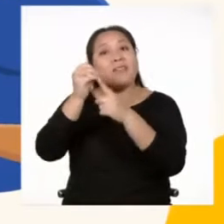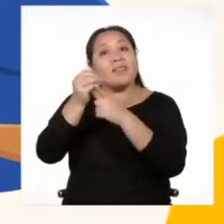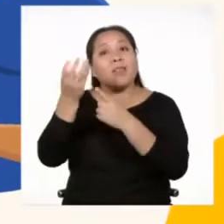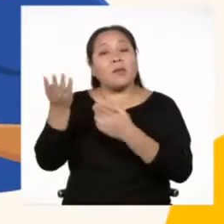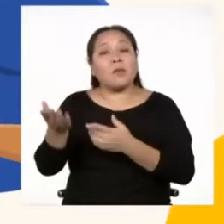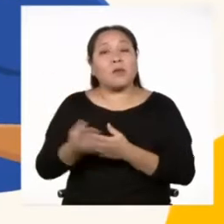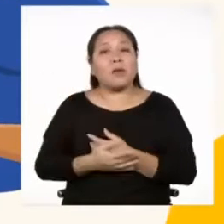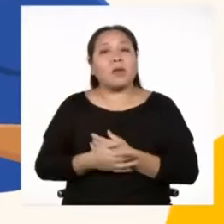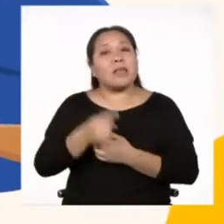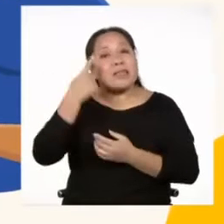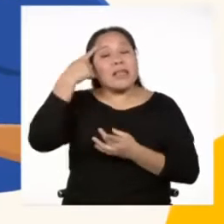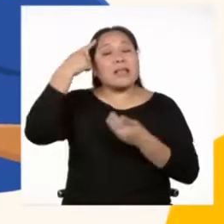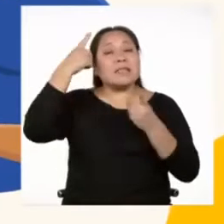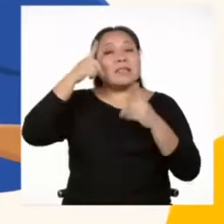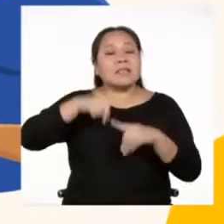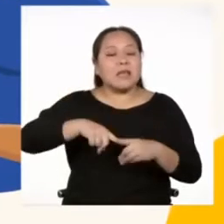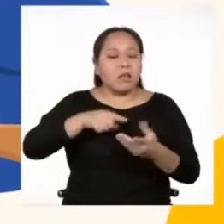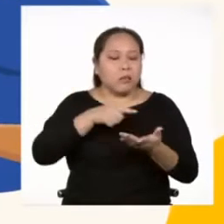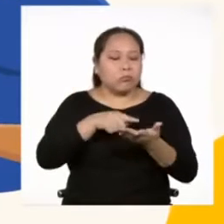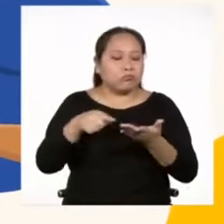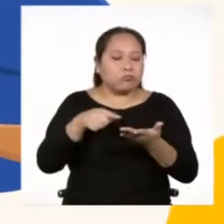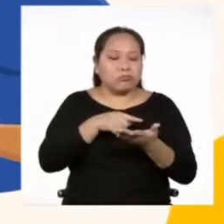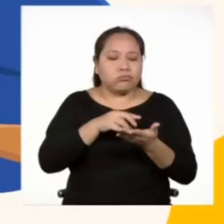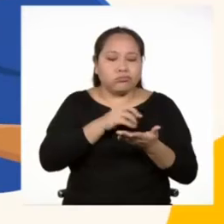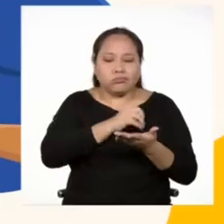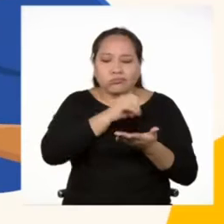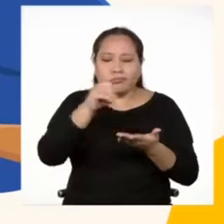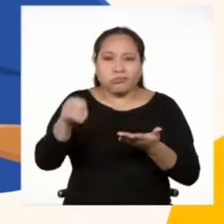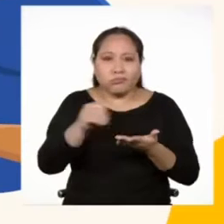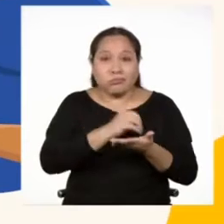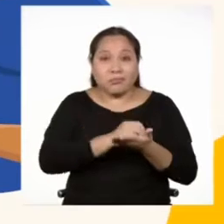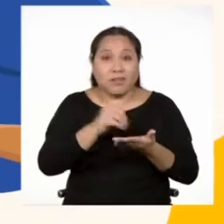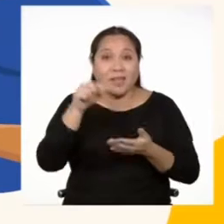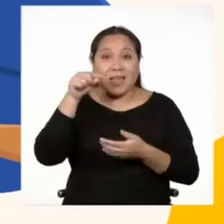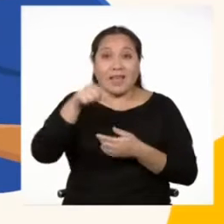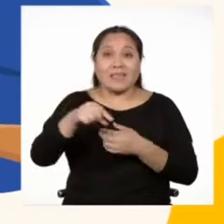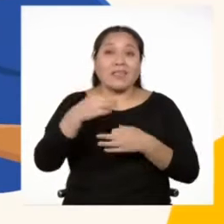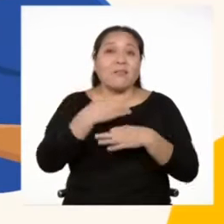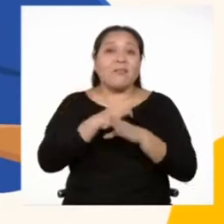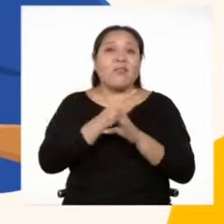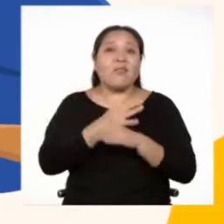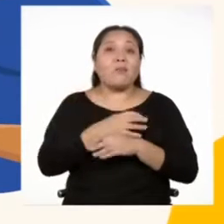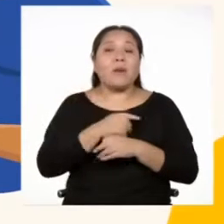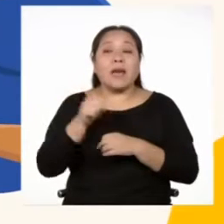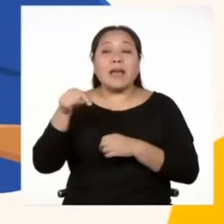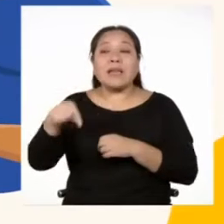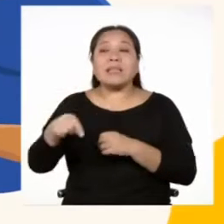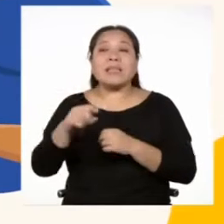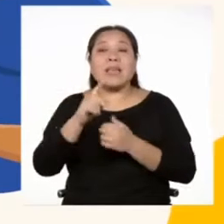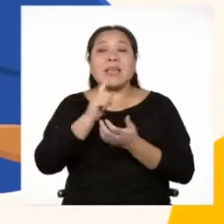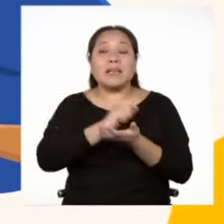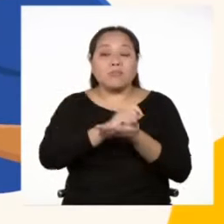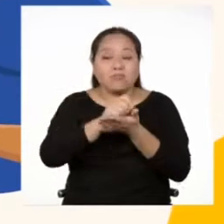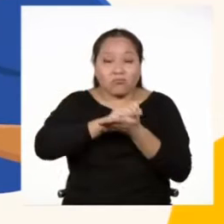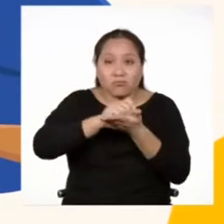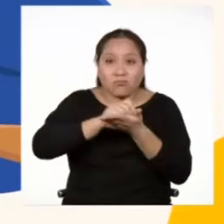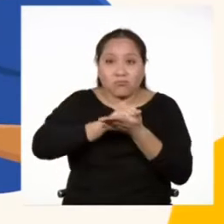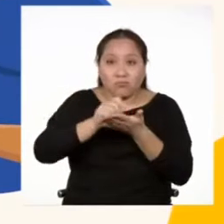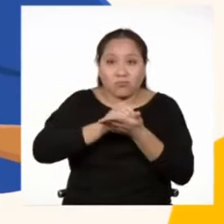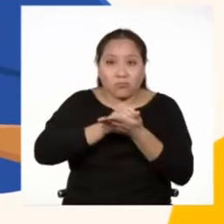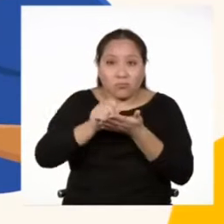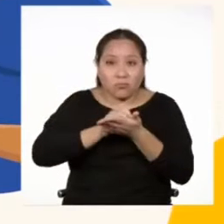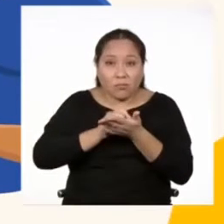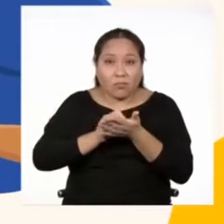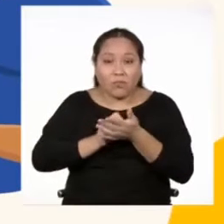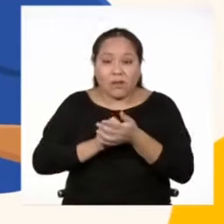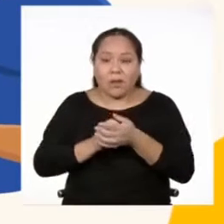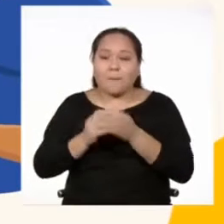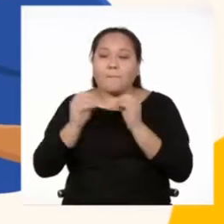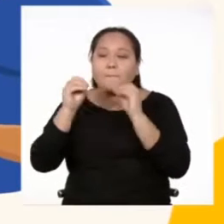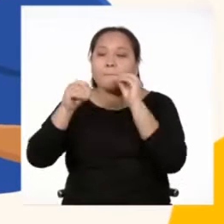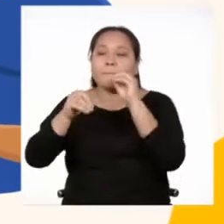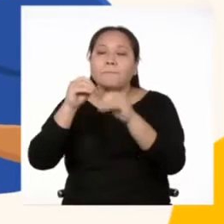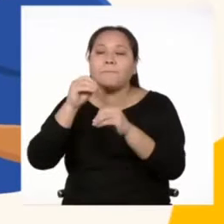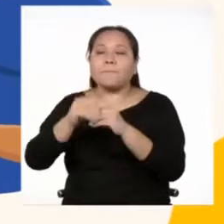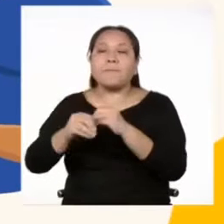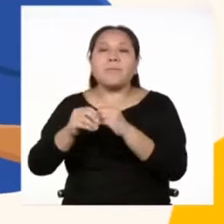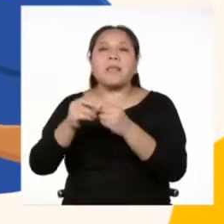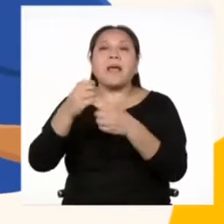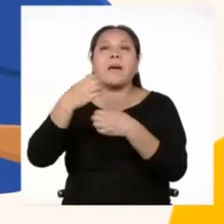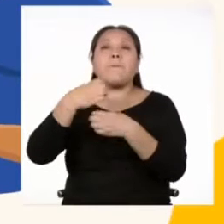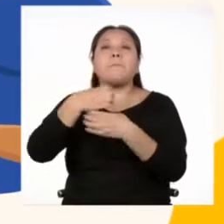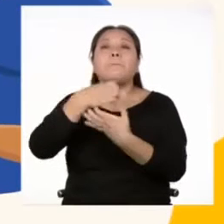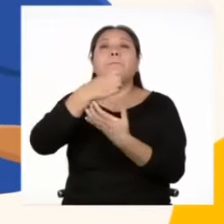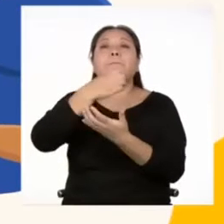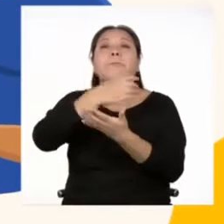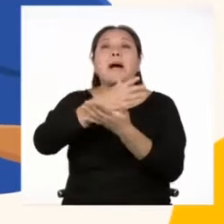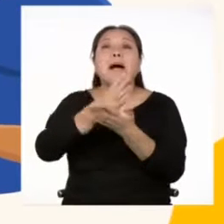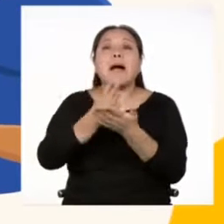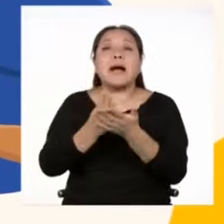toma decisiones a partir de ellos. De esa manera, el texto responde a las características de la situación comunicativa, es decir, se adapta